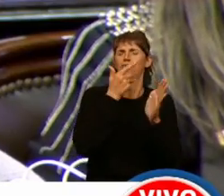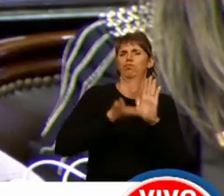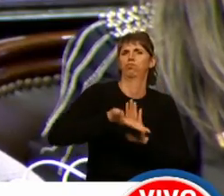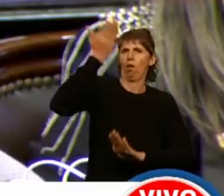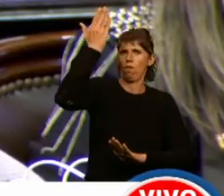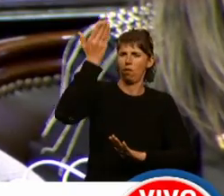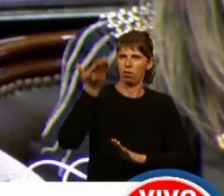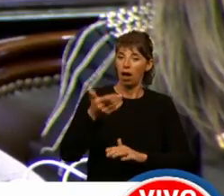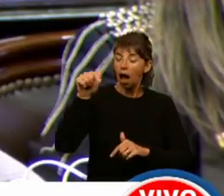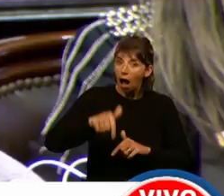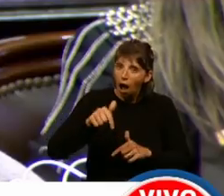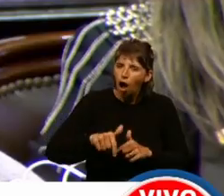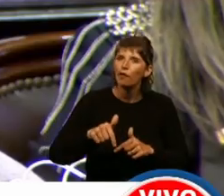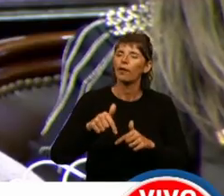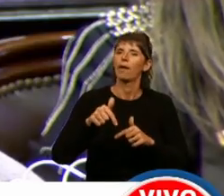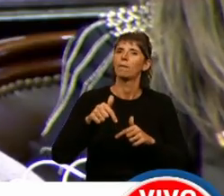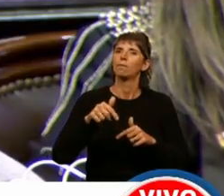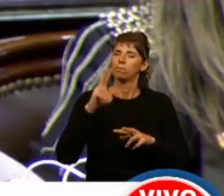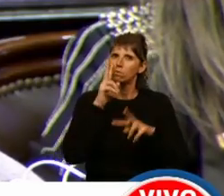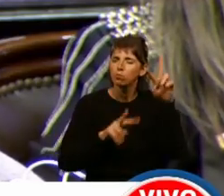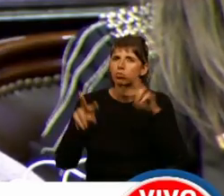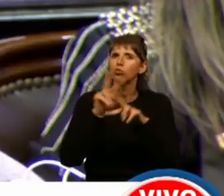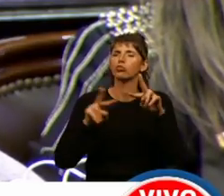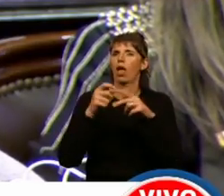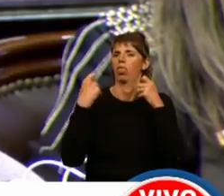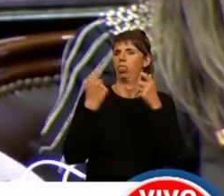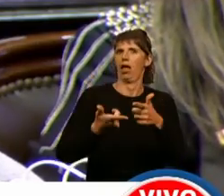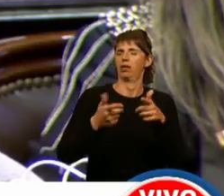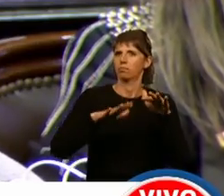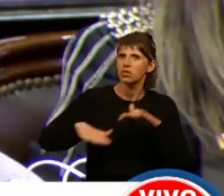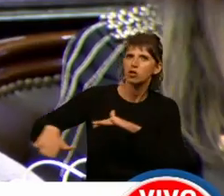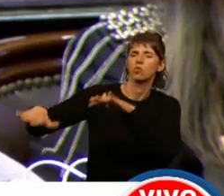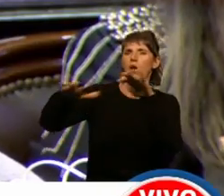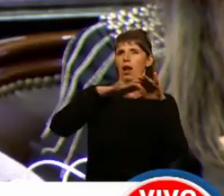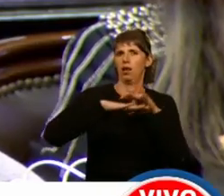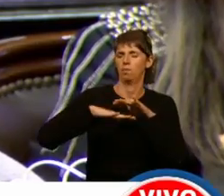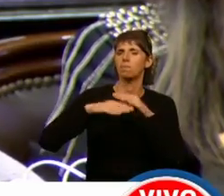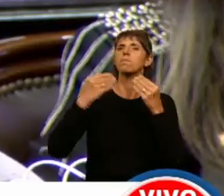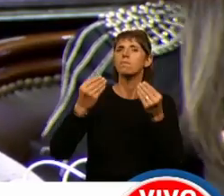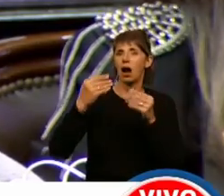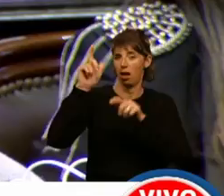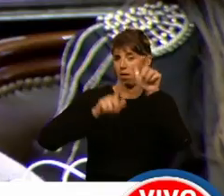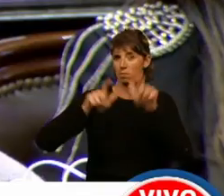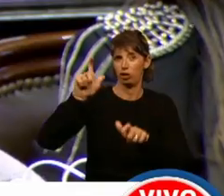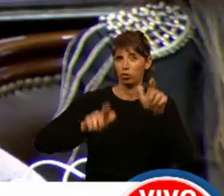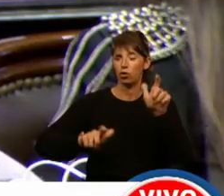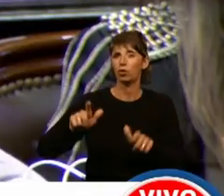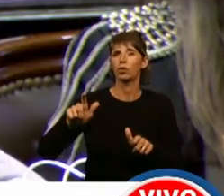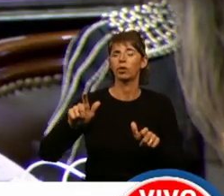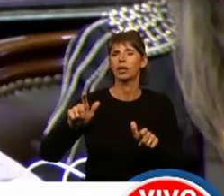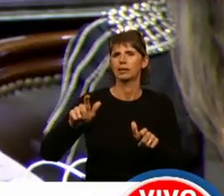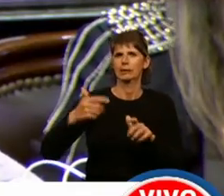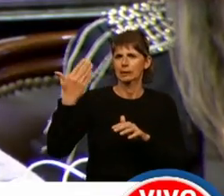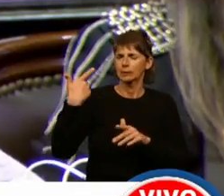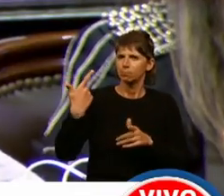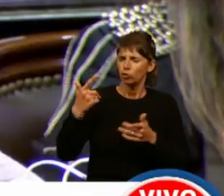hablando de venir a reivindicar y a tratar igualitariamente a quienes no podían este y que